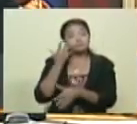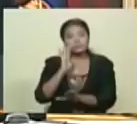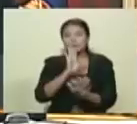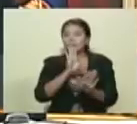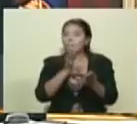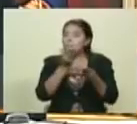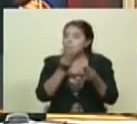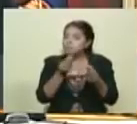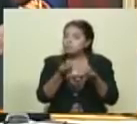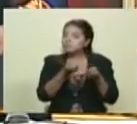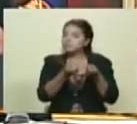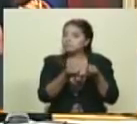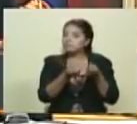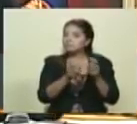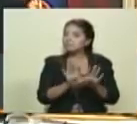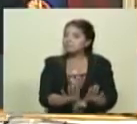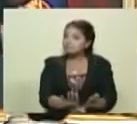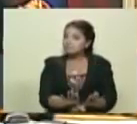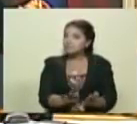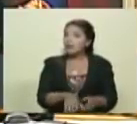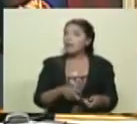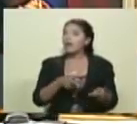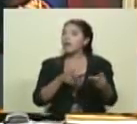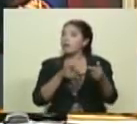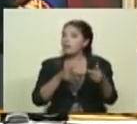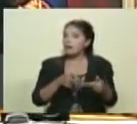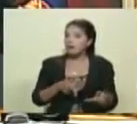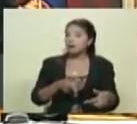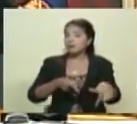parcialmente. Estamos en combate, estamos en pleno combate.